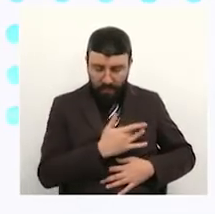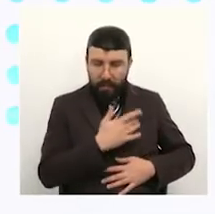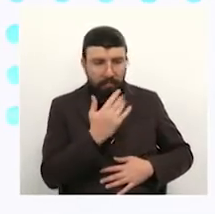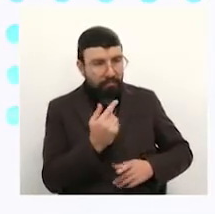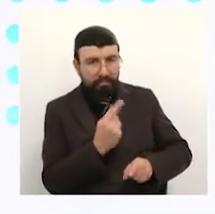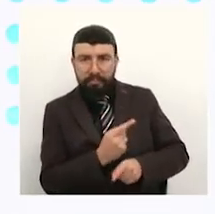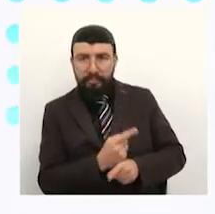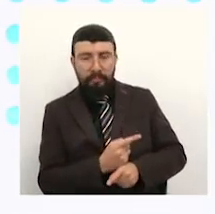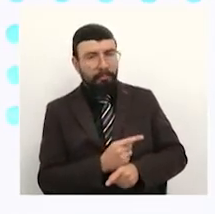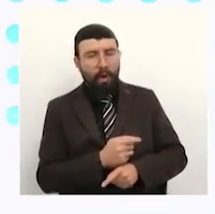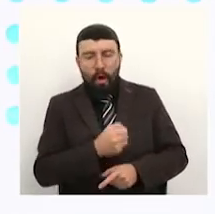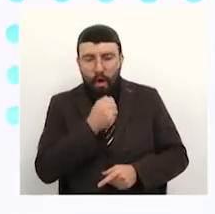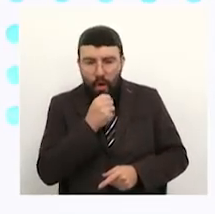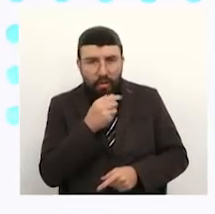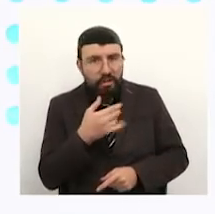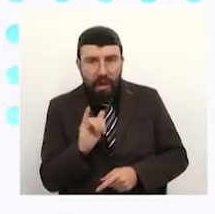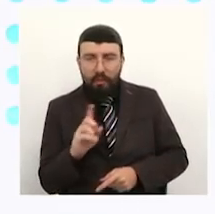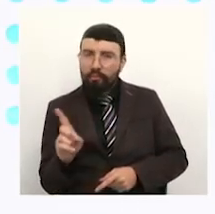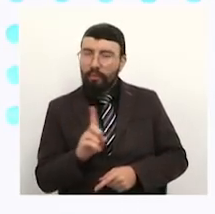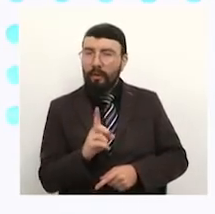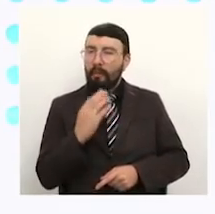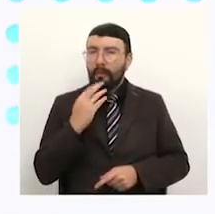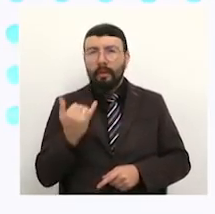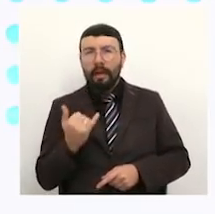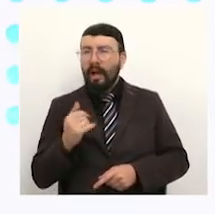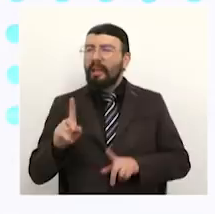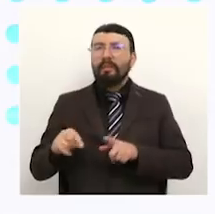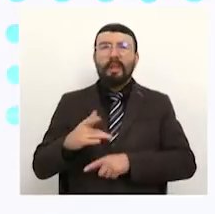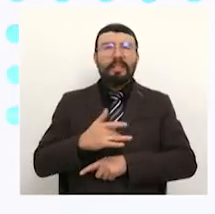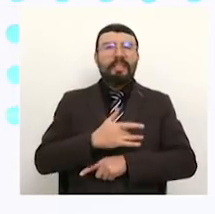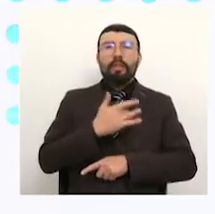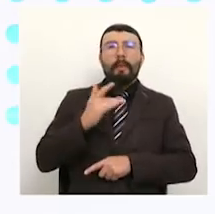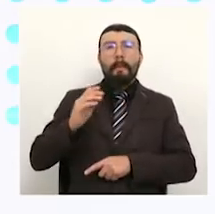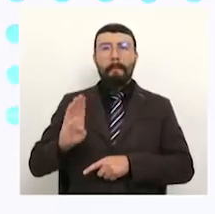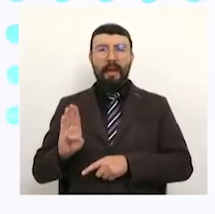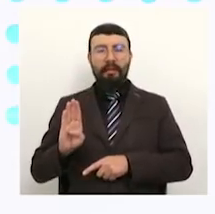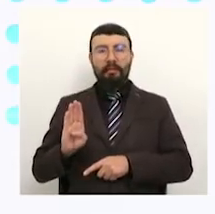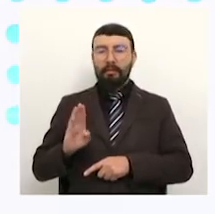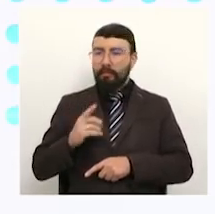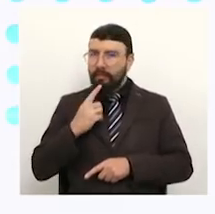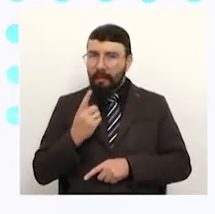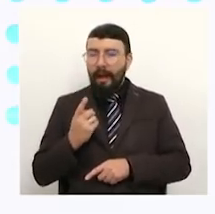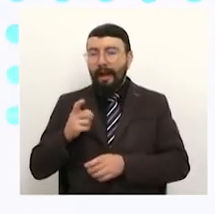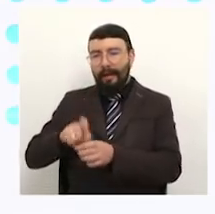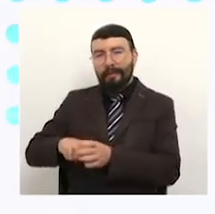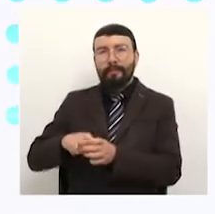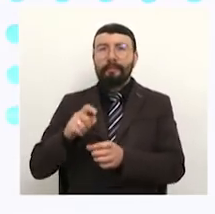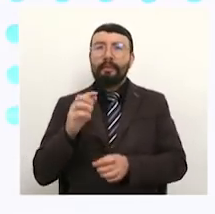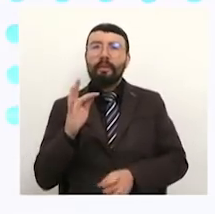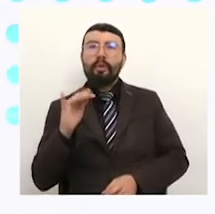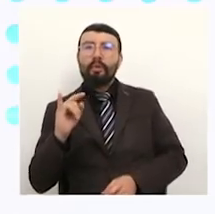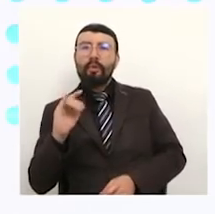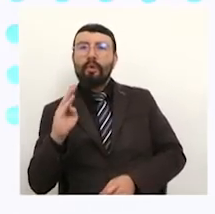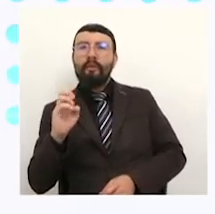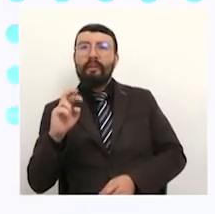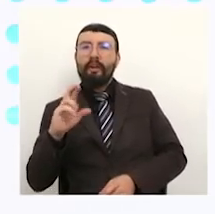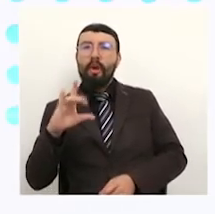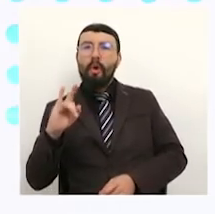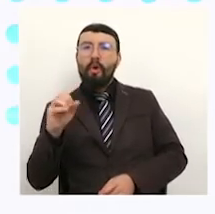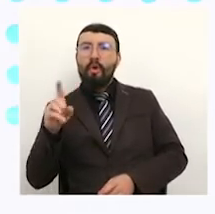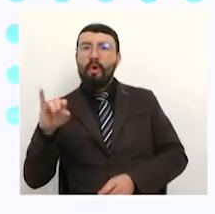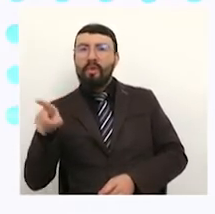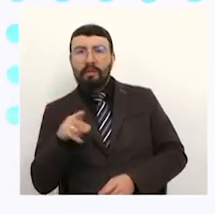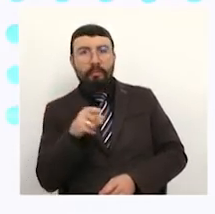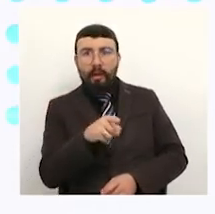secreciones también hay otros síntomas que llamamos los síntomas bay que están presentes en las enfermedades como la tuberculosis que son la pérdida de peso la